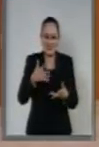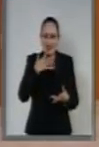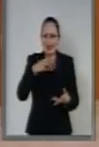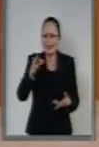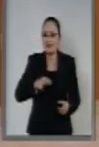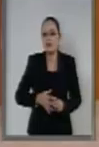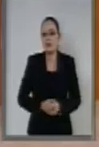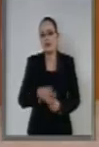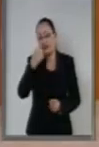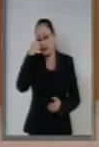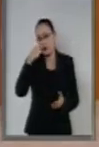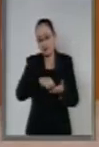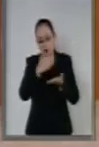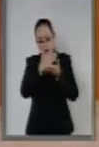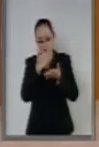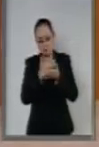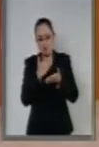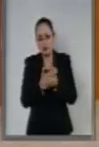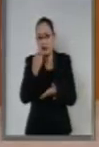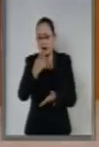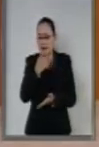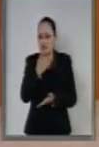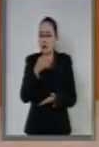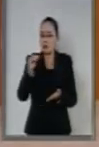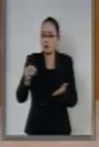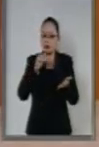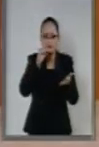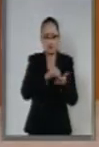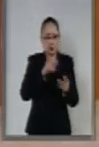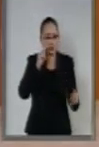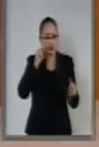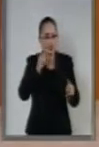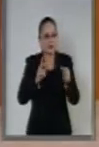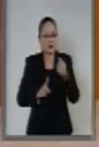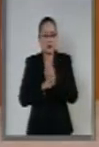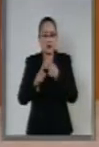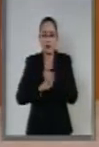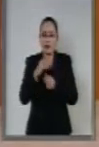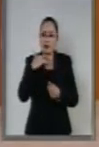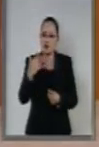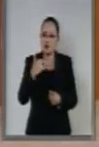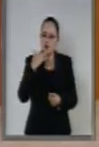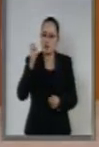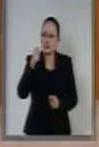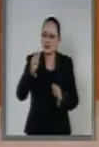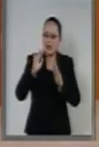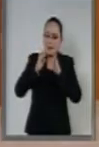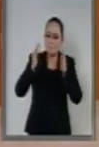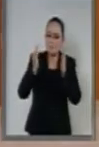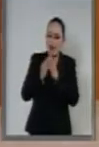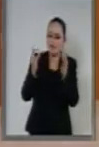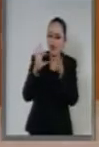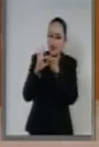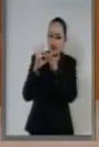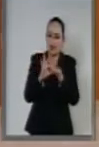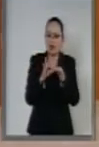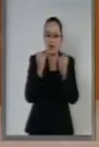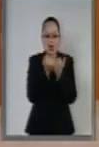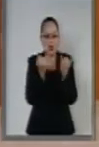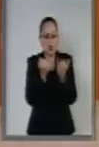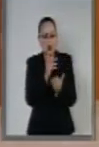creo que hay el criterio debe haber sido que tratáramos a la corrupción como delincuencia organizada que hubiera